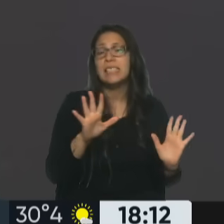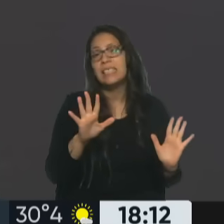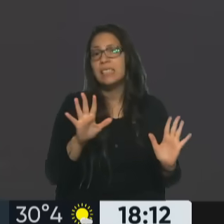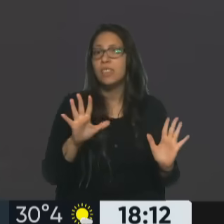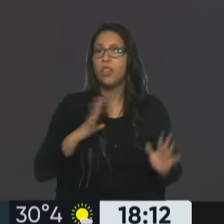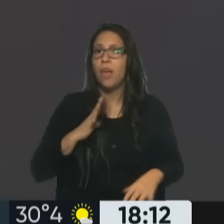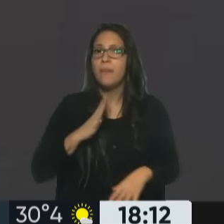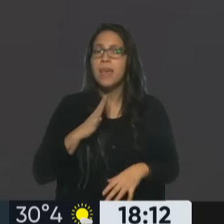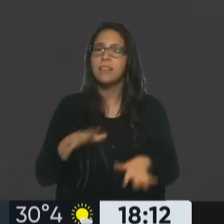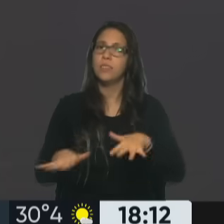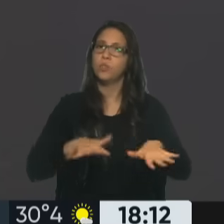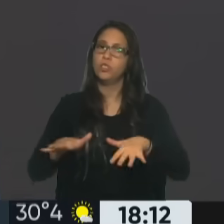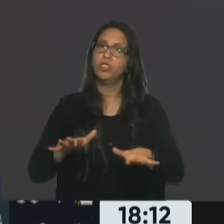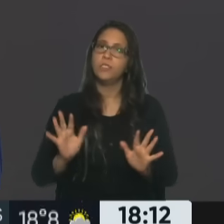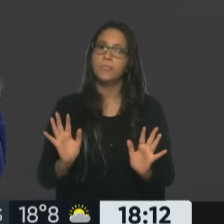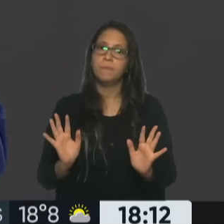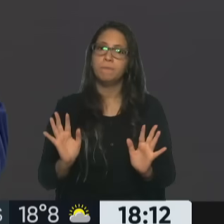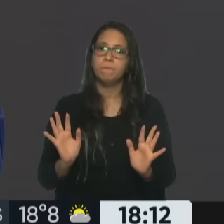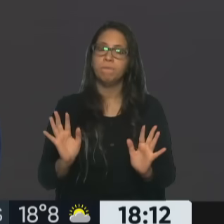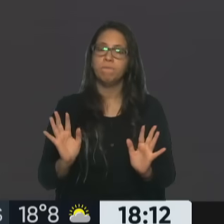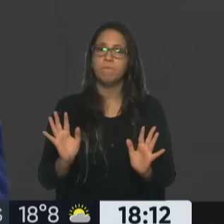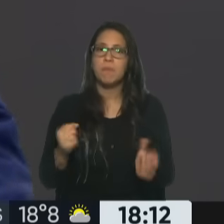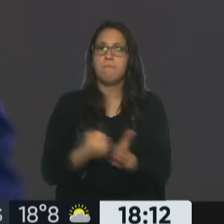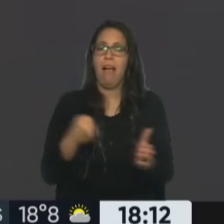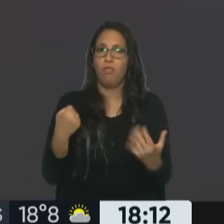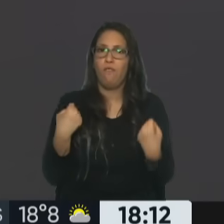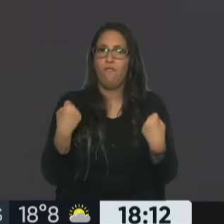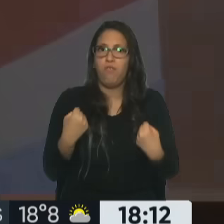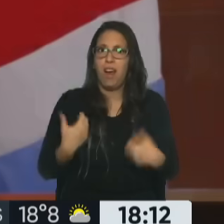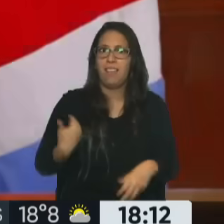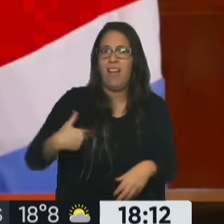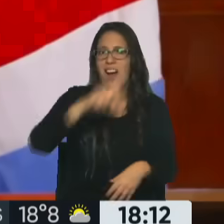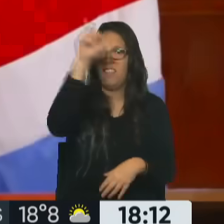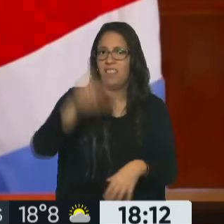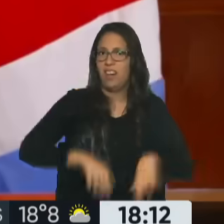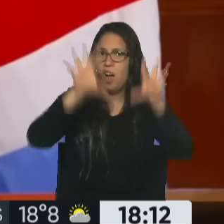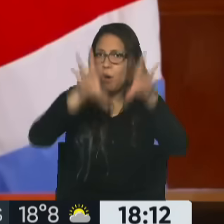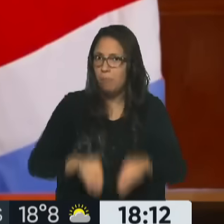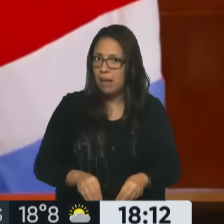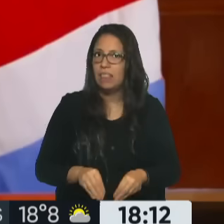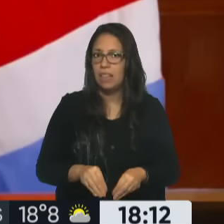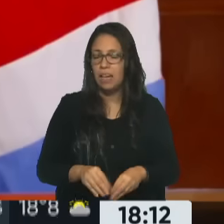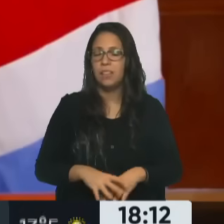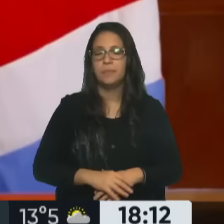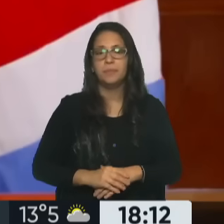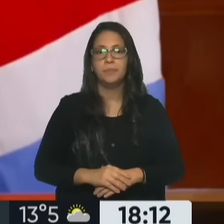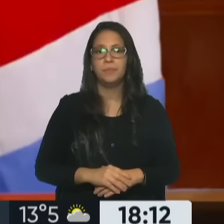Porque la situación evidentemente está afectando a todo el país y en una medida